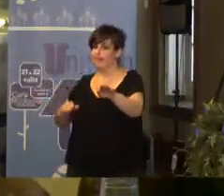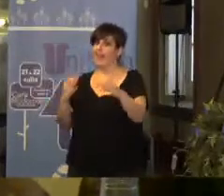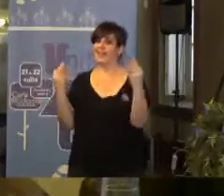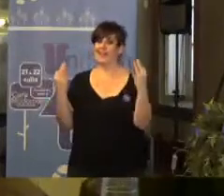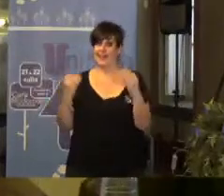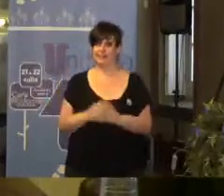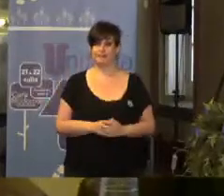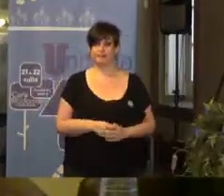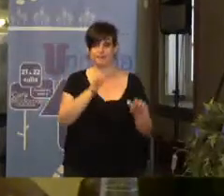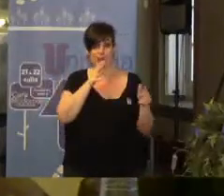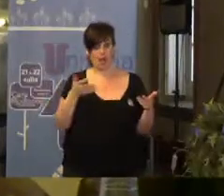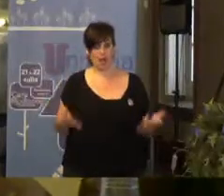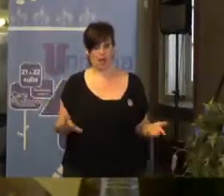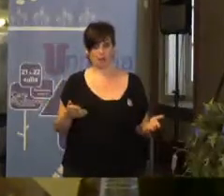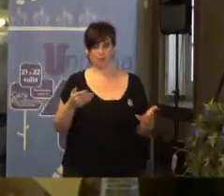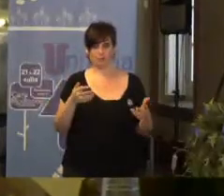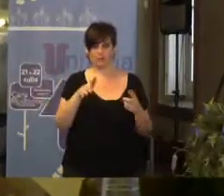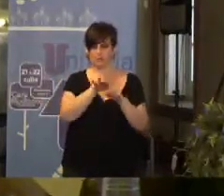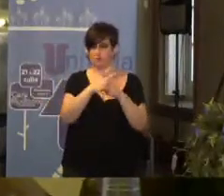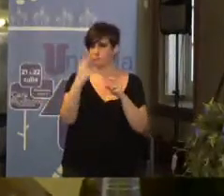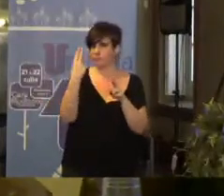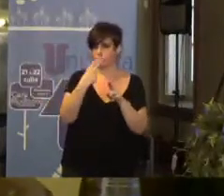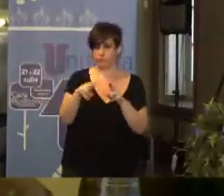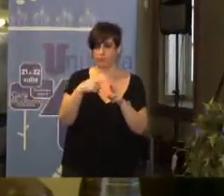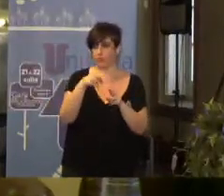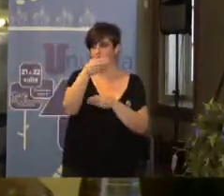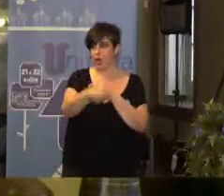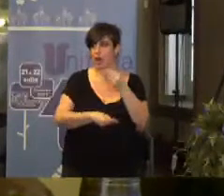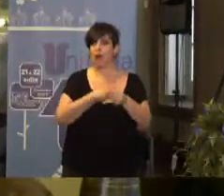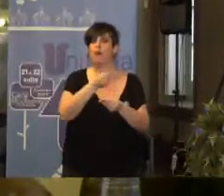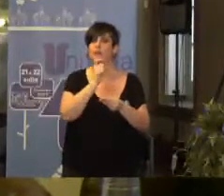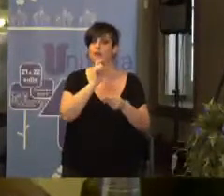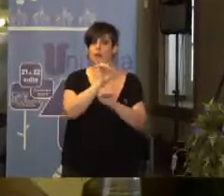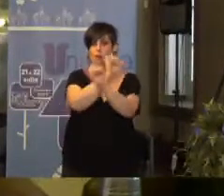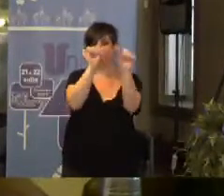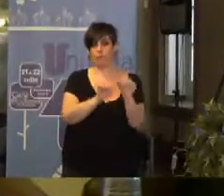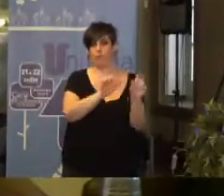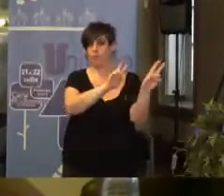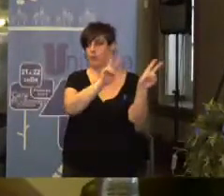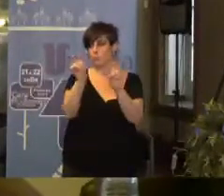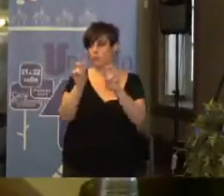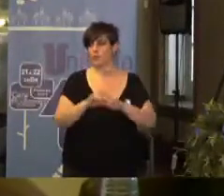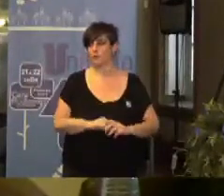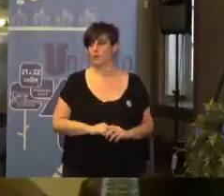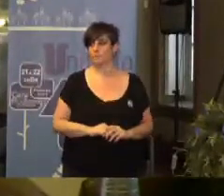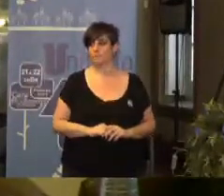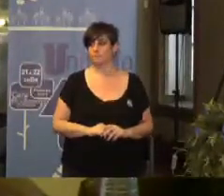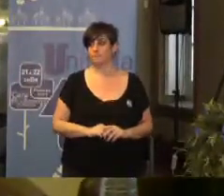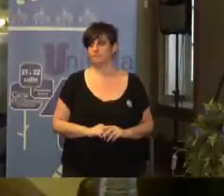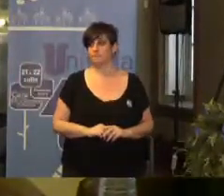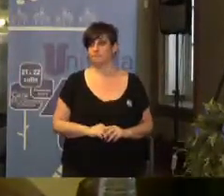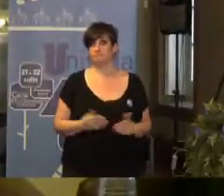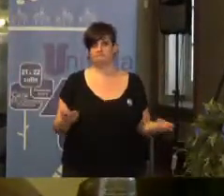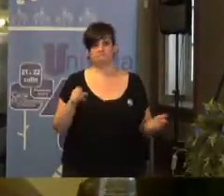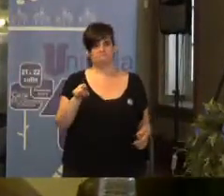Hoxe a política, baixo o meu punto de vista, hai que facela desde doutro xeito e aí as mulleres